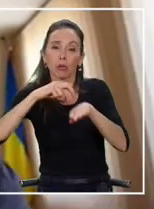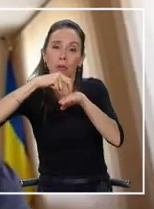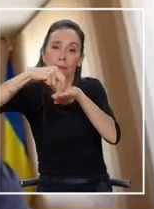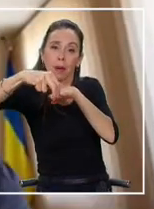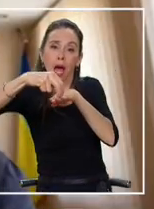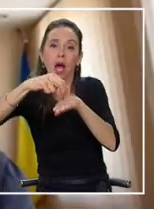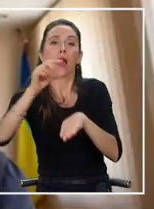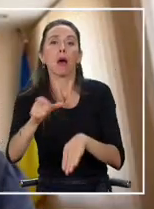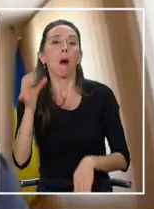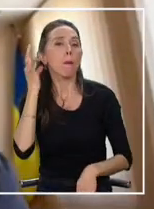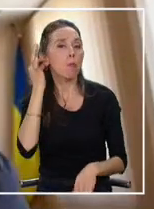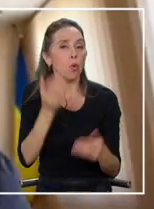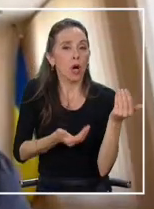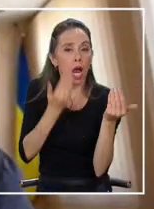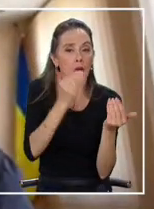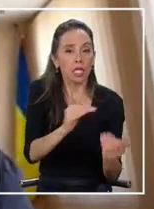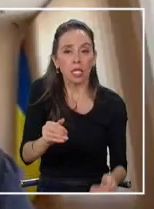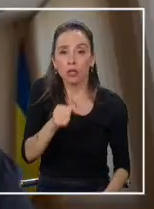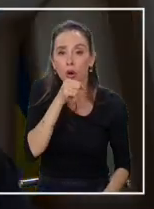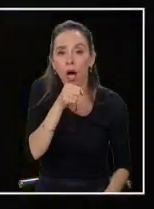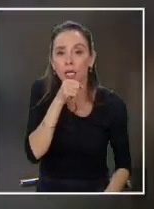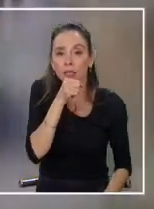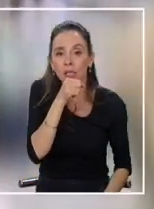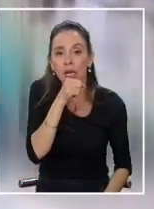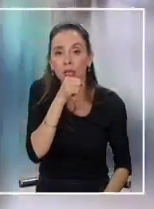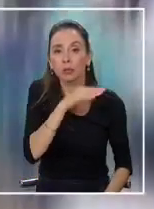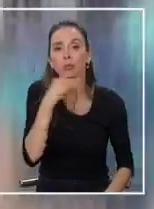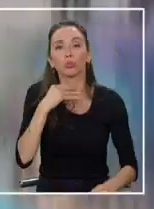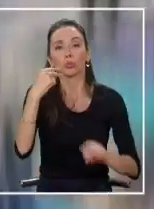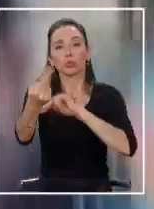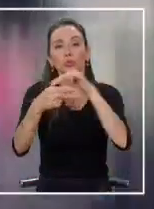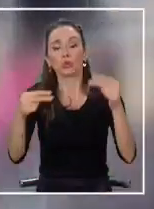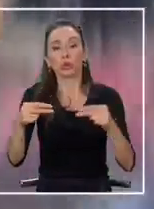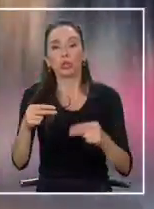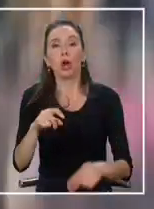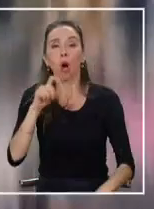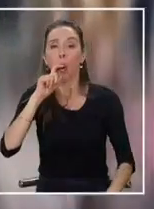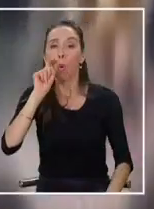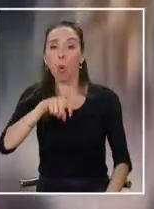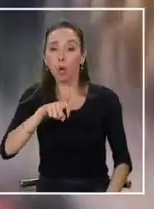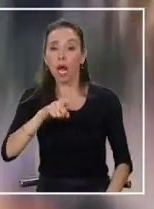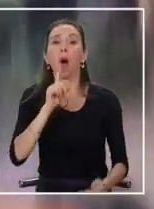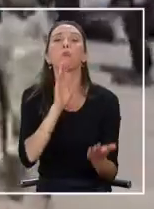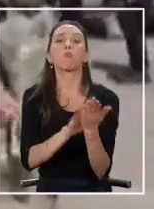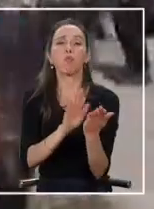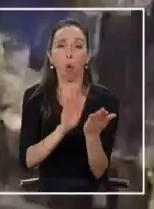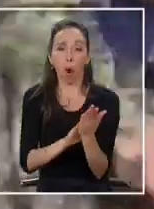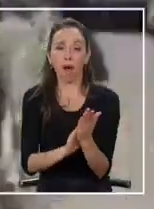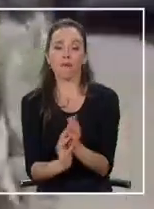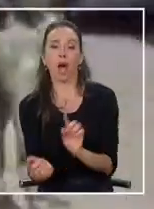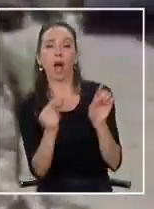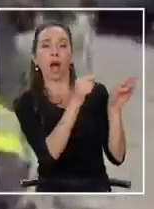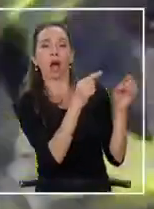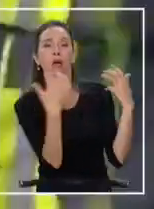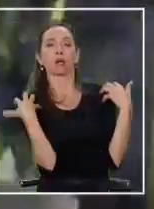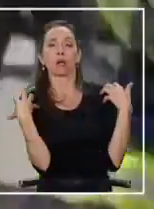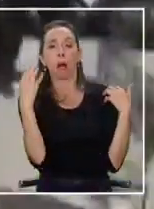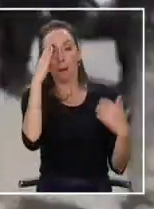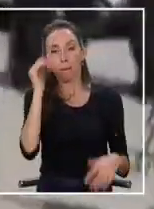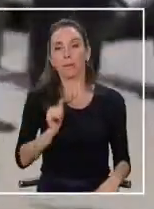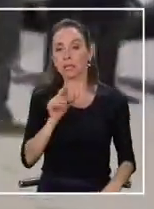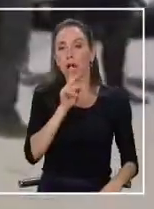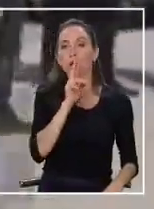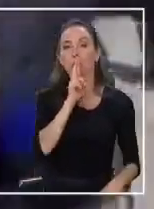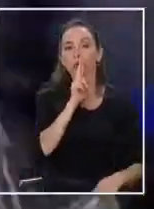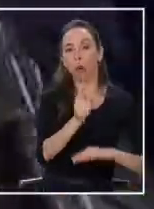estación eran mujeres, niños y ancianos. Desde Ucrania aseguran que existen pruebas para responsabilizar a las fuerzas rusas por